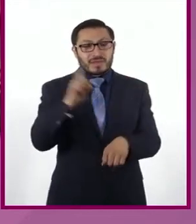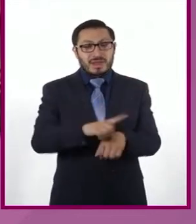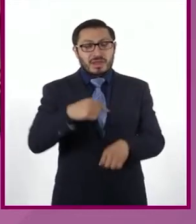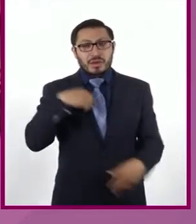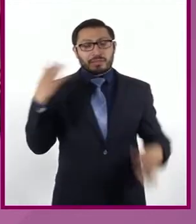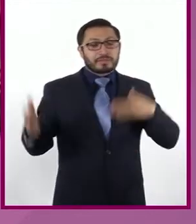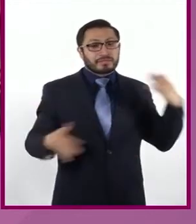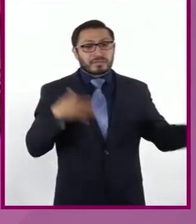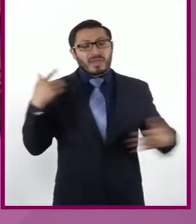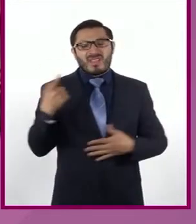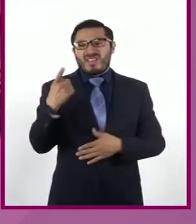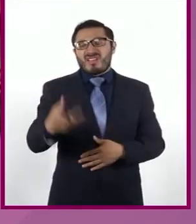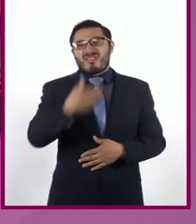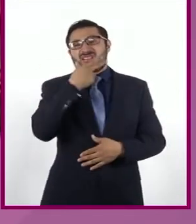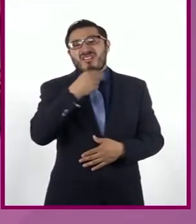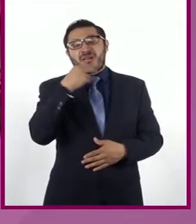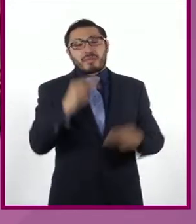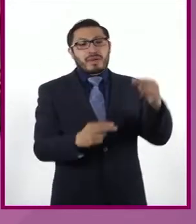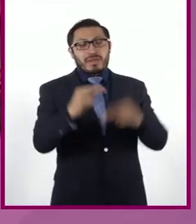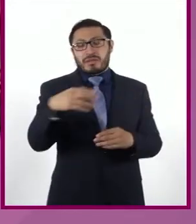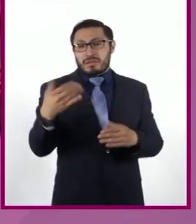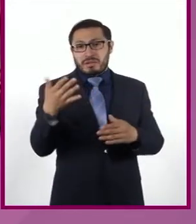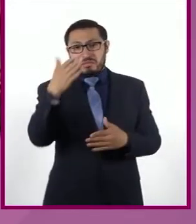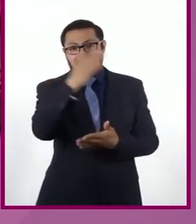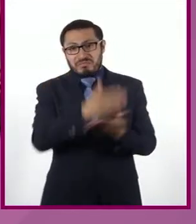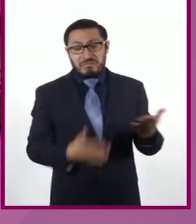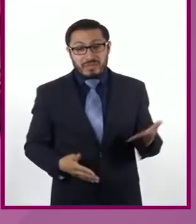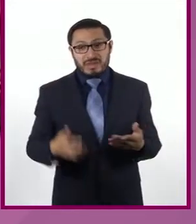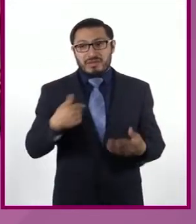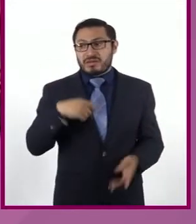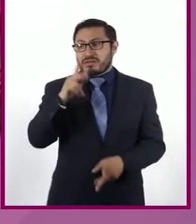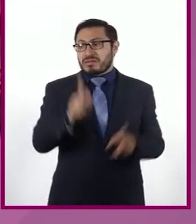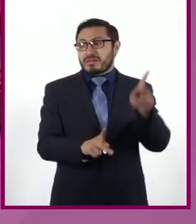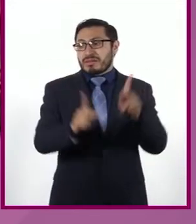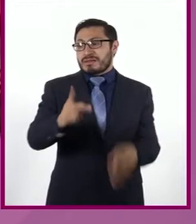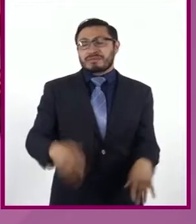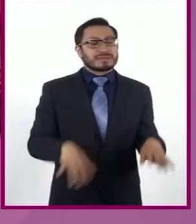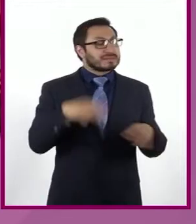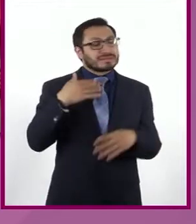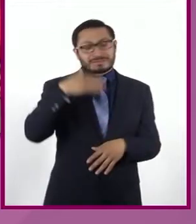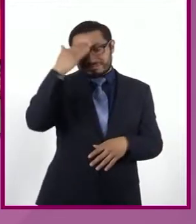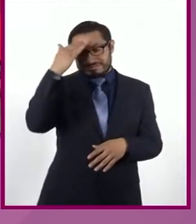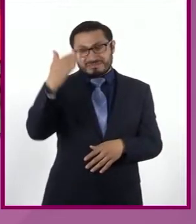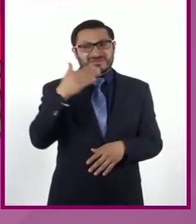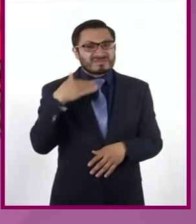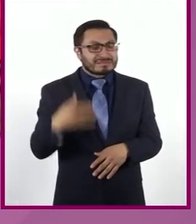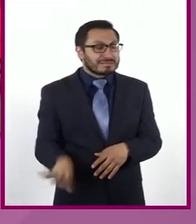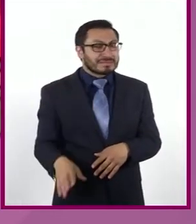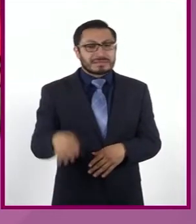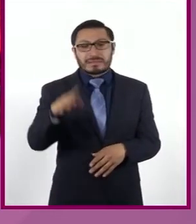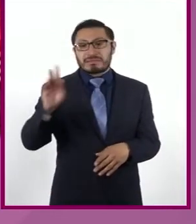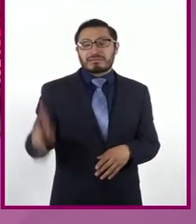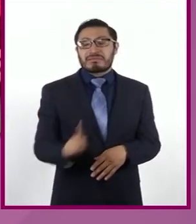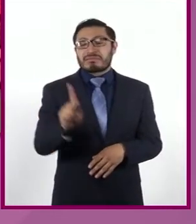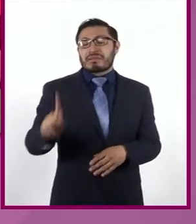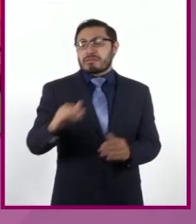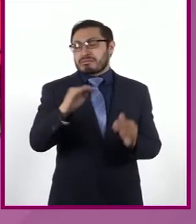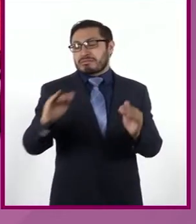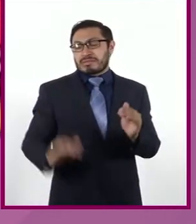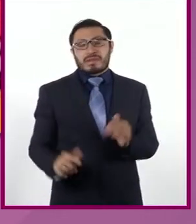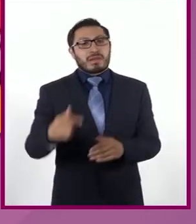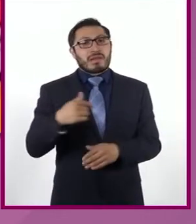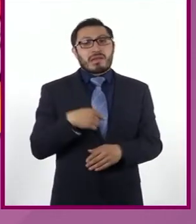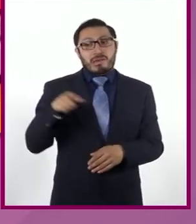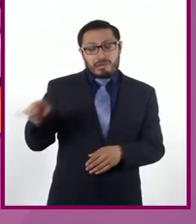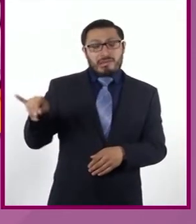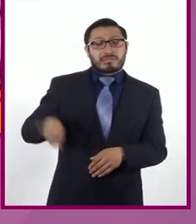uno de esos señores de clase media. Le hablé de los desgraciados y pobres barrios bajos y llamé su atención hacia las